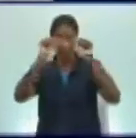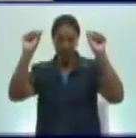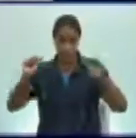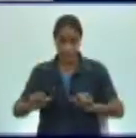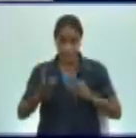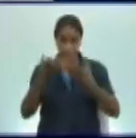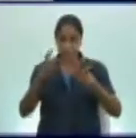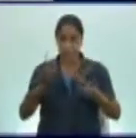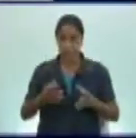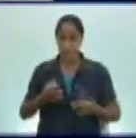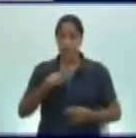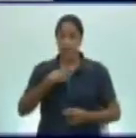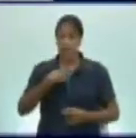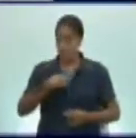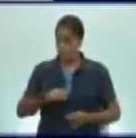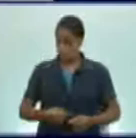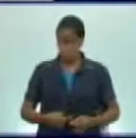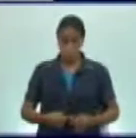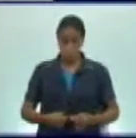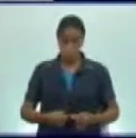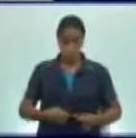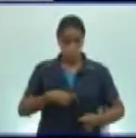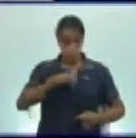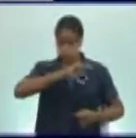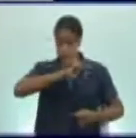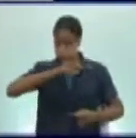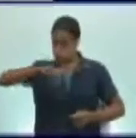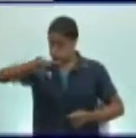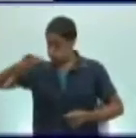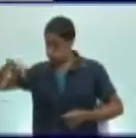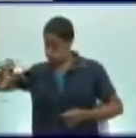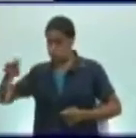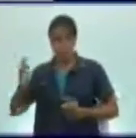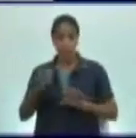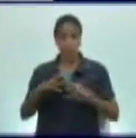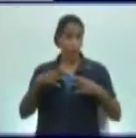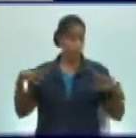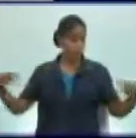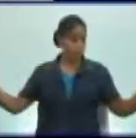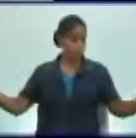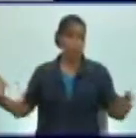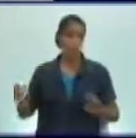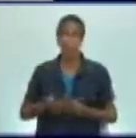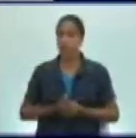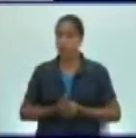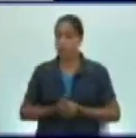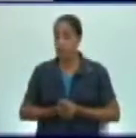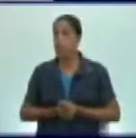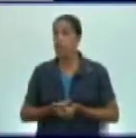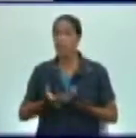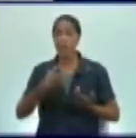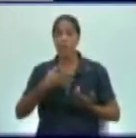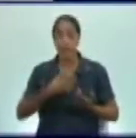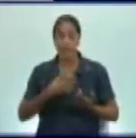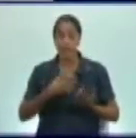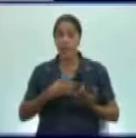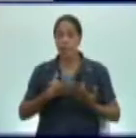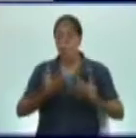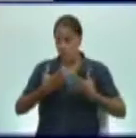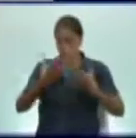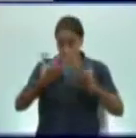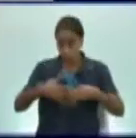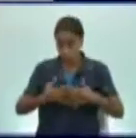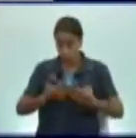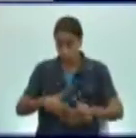tubo digestivo completo con mayor desarrollo, la presencia de órganos reproductores en cada uno de los segmentos y, por tanto,